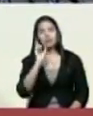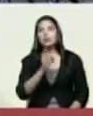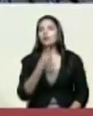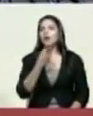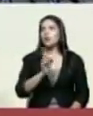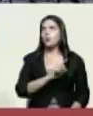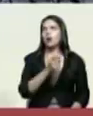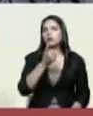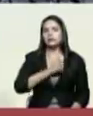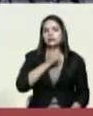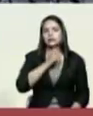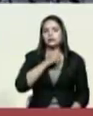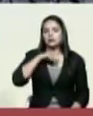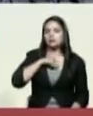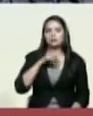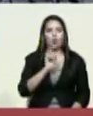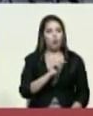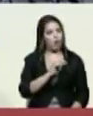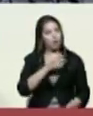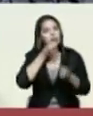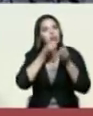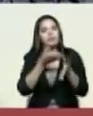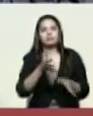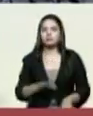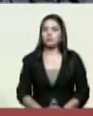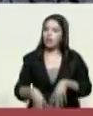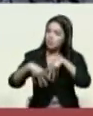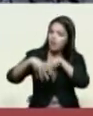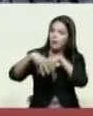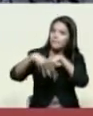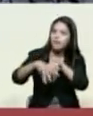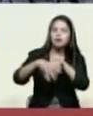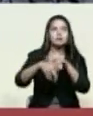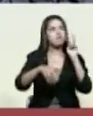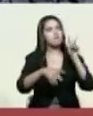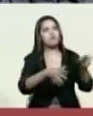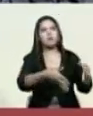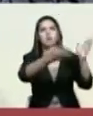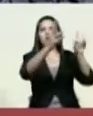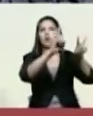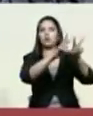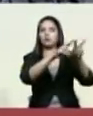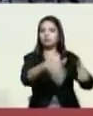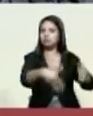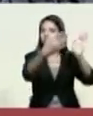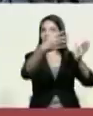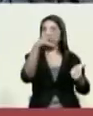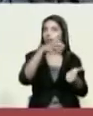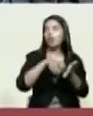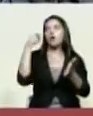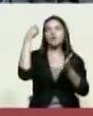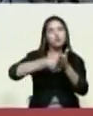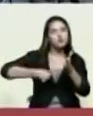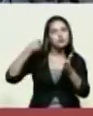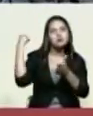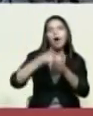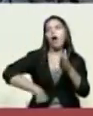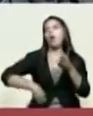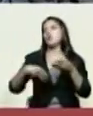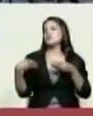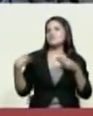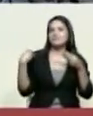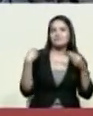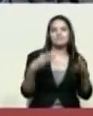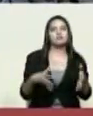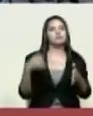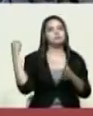puede aguantar nada en el estómago. Usted va en una marcha y de un urbanismo construido por el Estado, luchado, peleado,